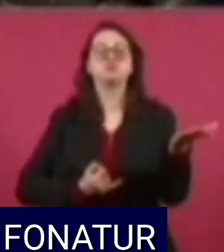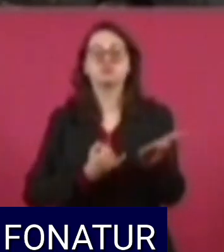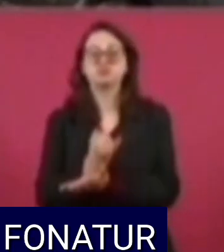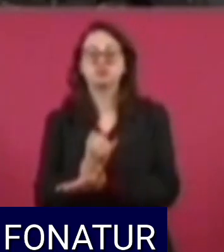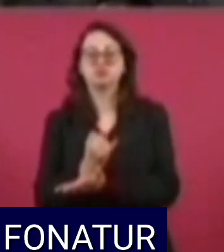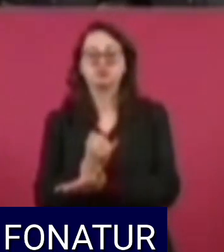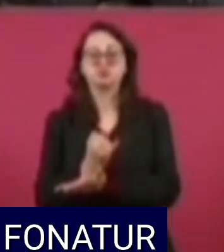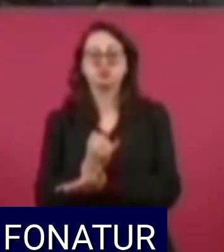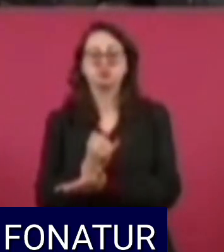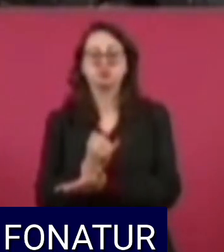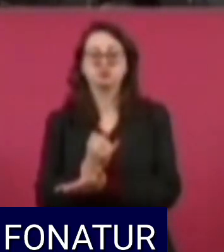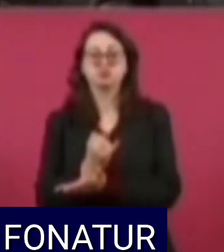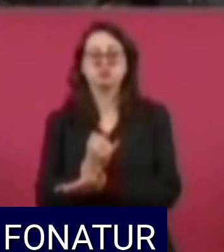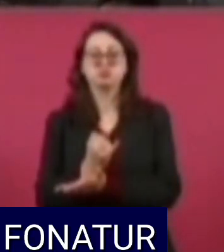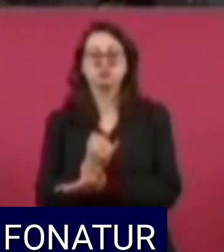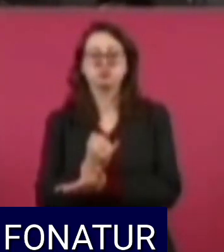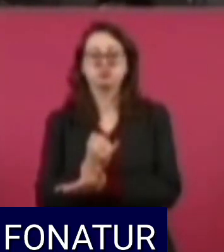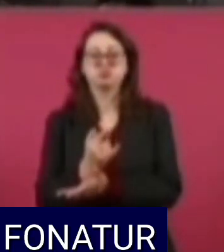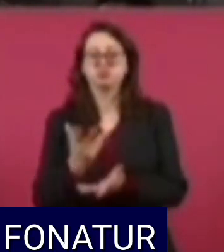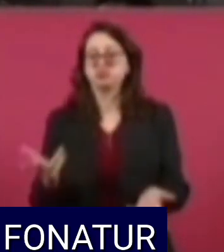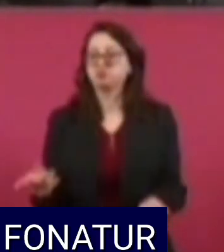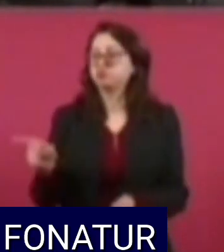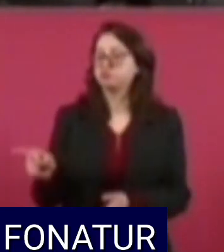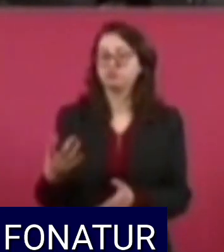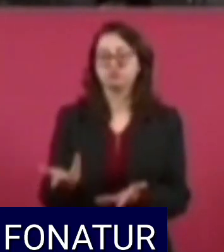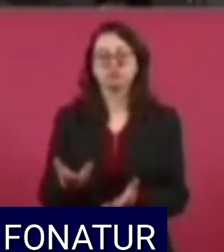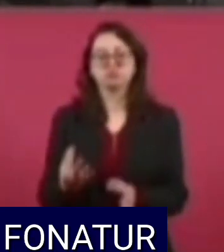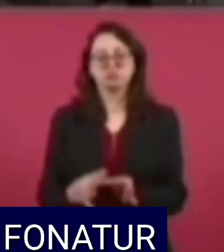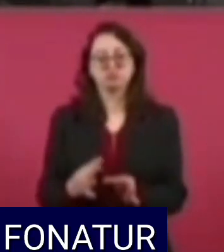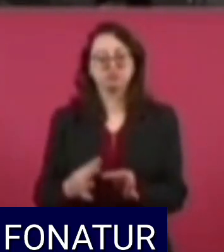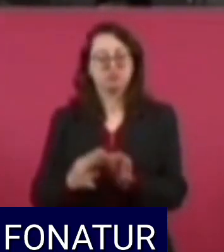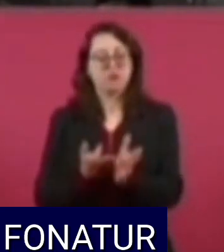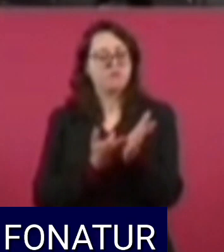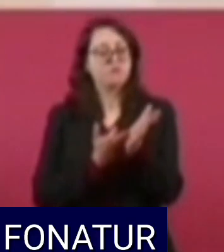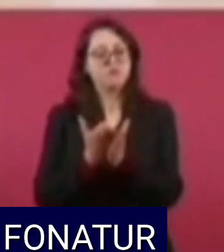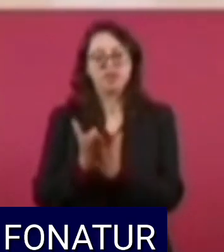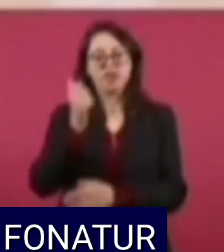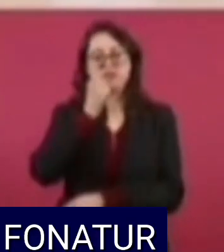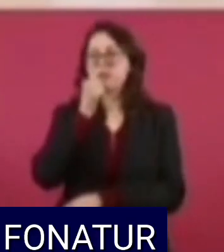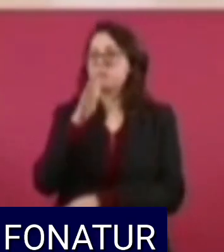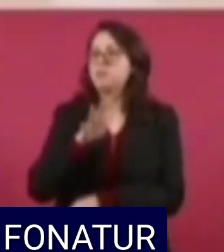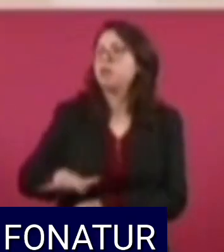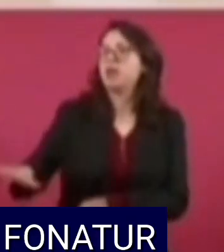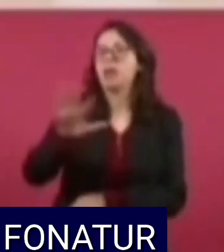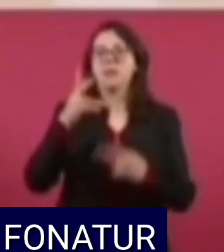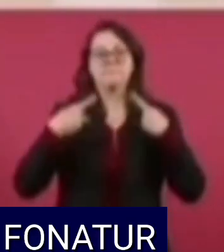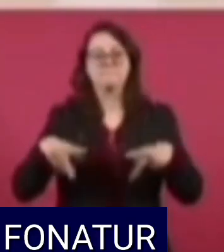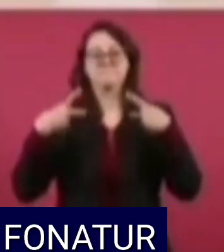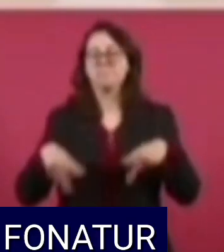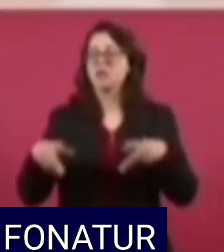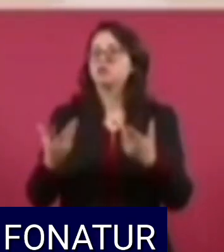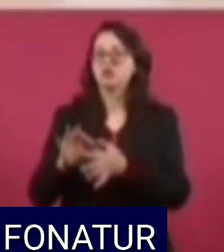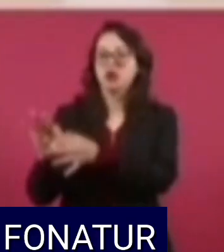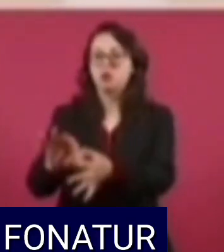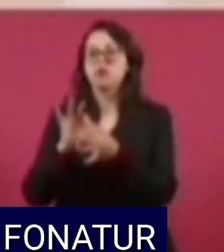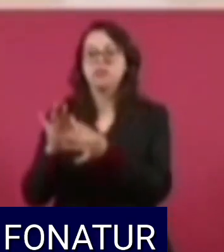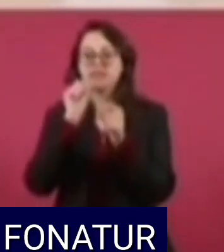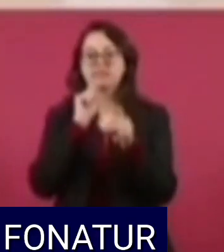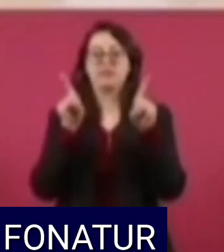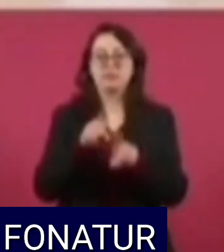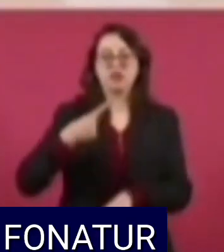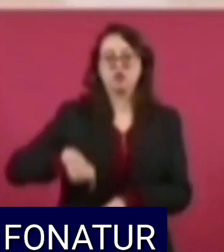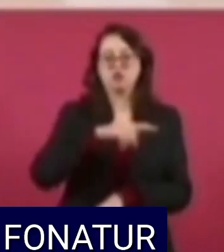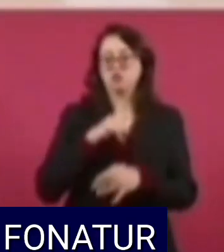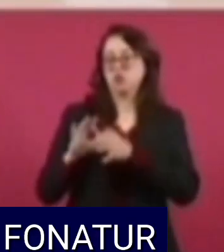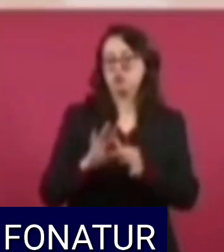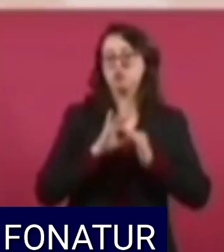la oposición, siempre leal al pueblo y también a nuestro movimiento, dos